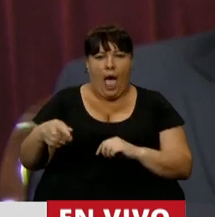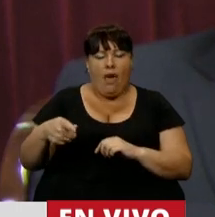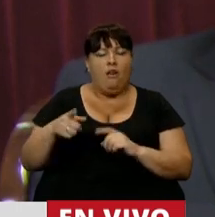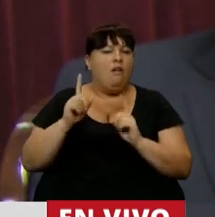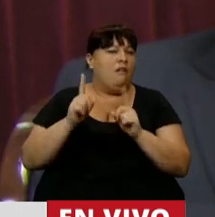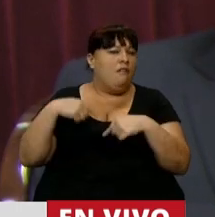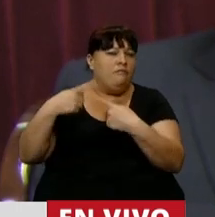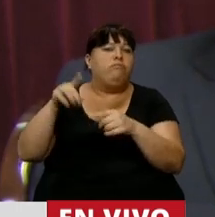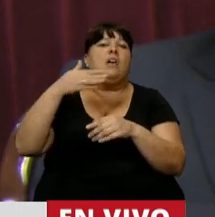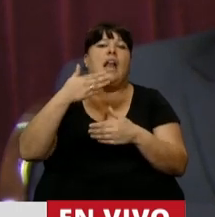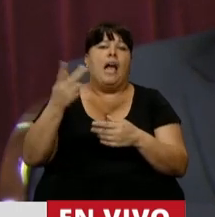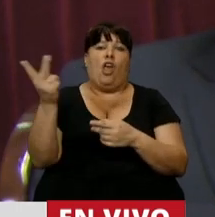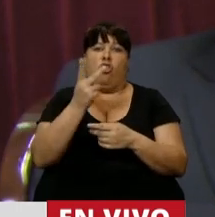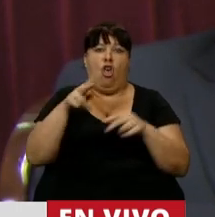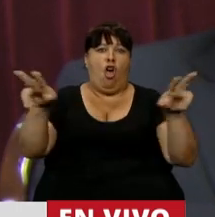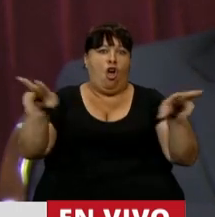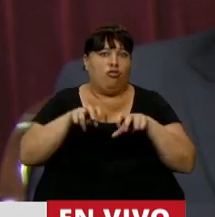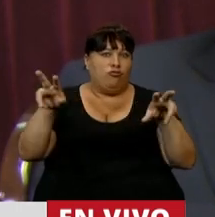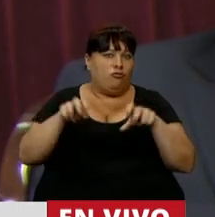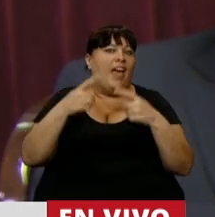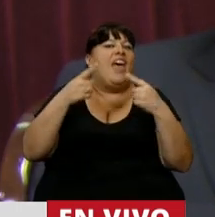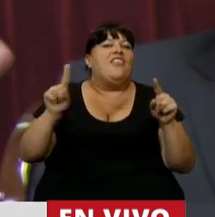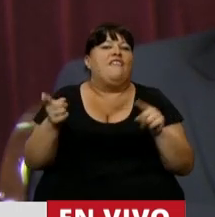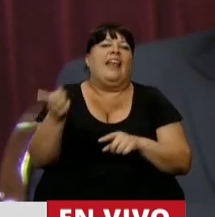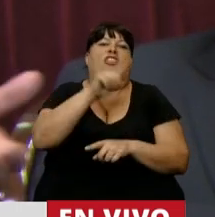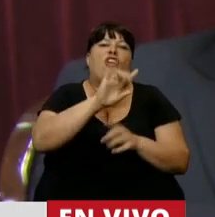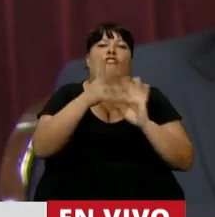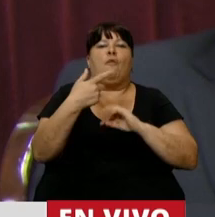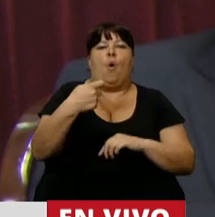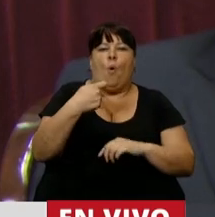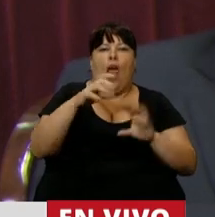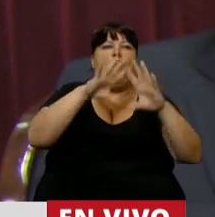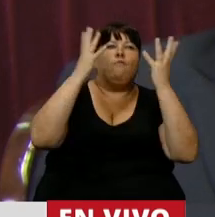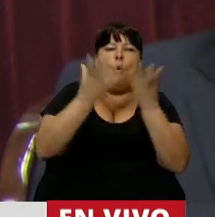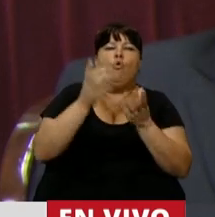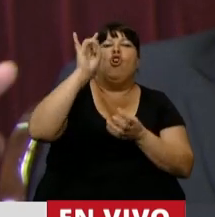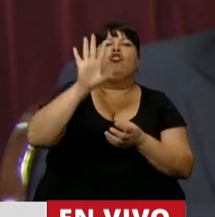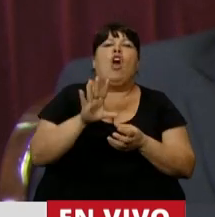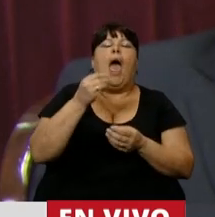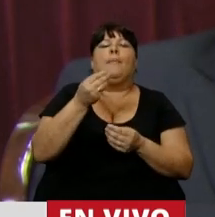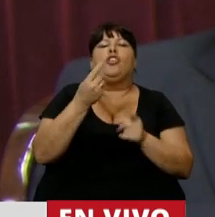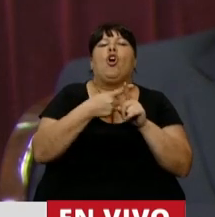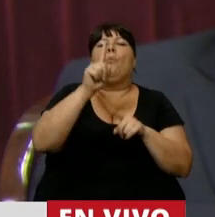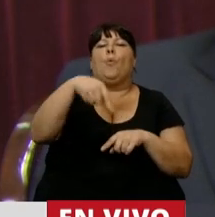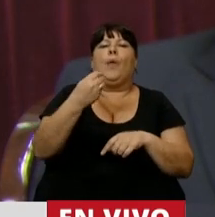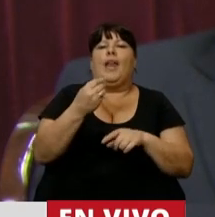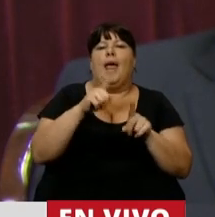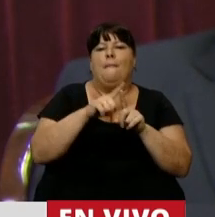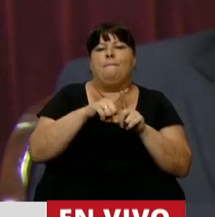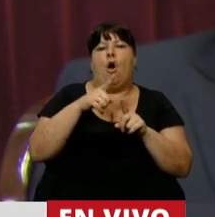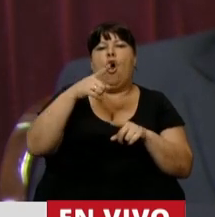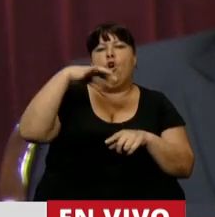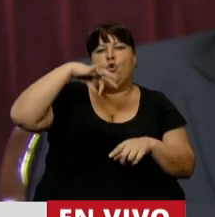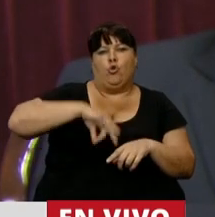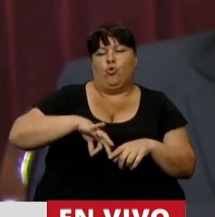se sostiene y se nutre con estos dos aspectos, a diferencia de lo que pasa con otros sistemas previsionales en el mundo, que solamente son vía